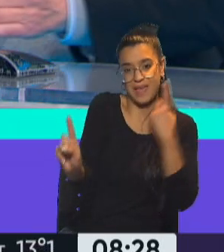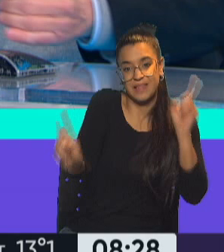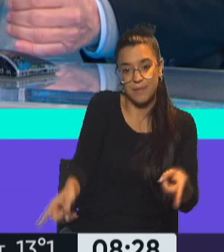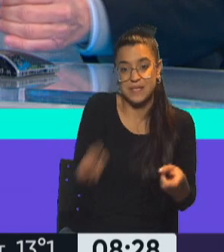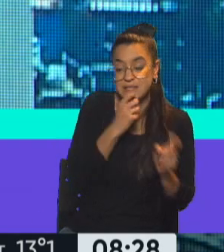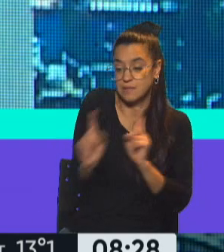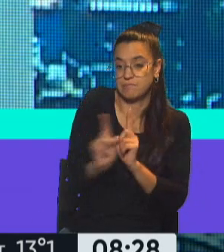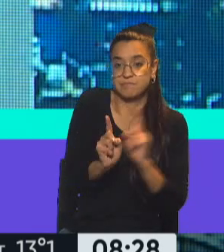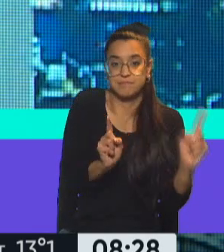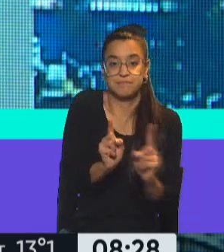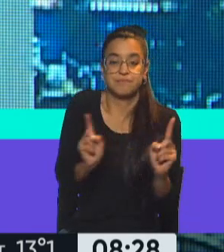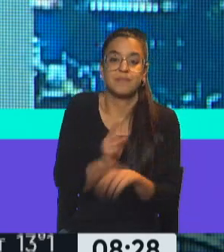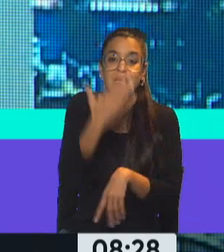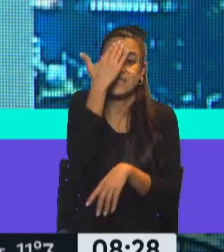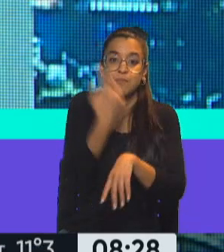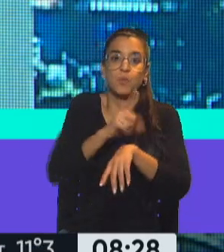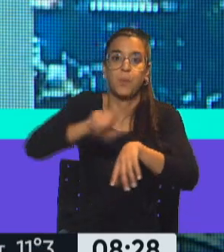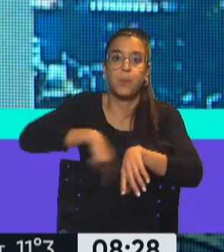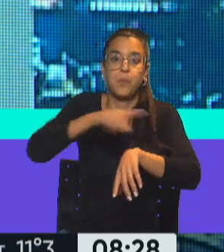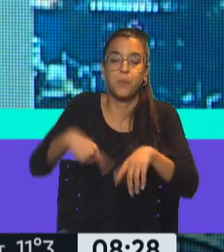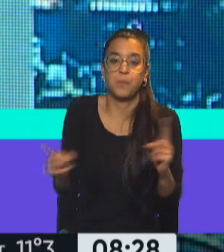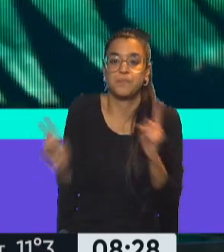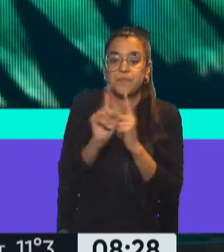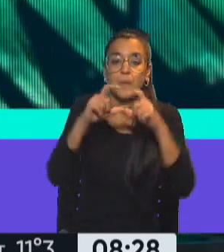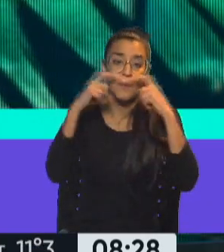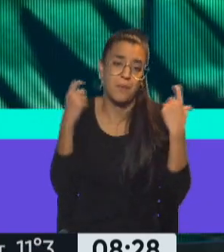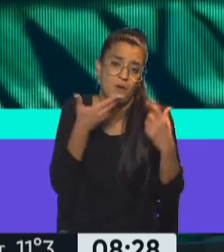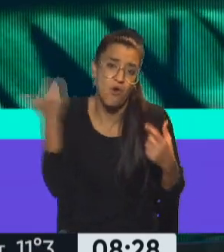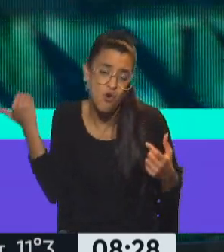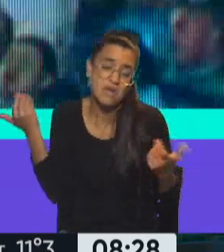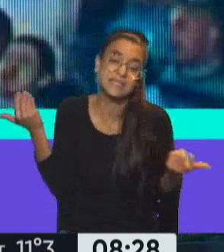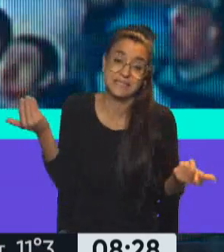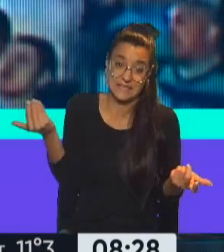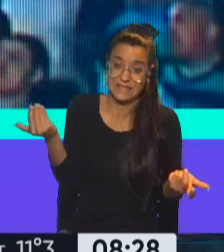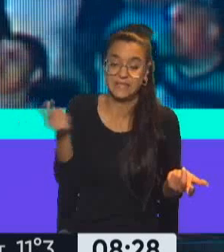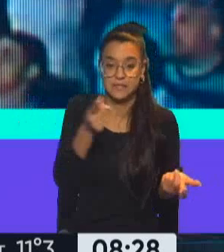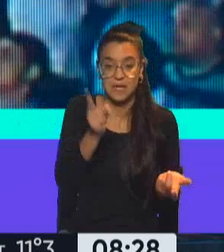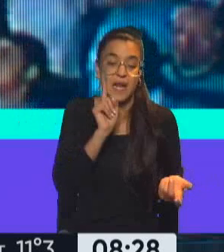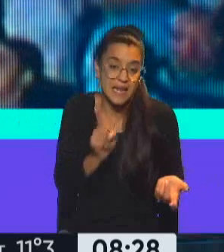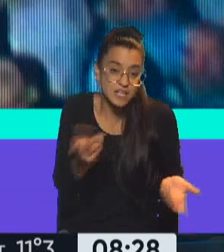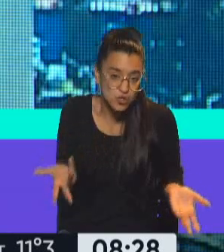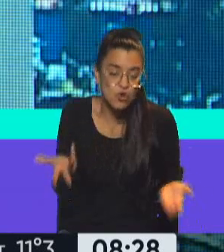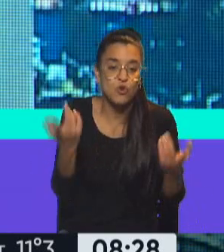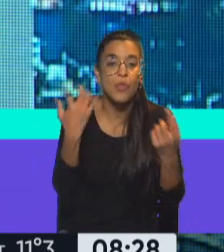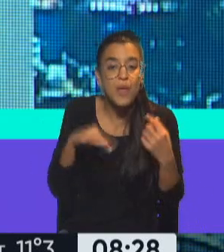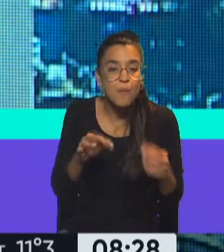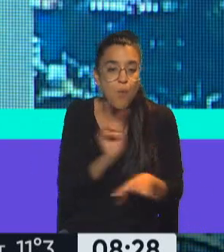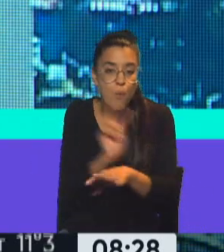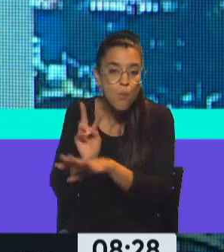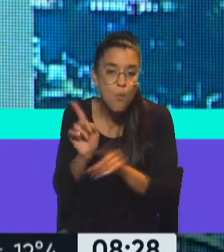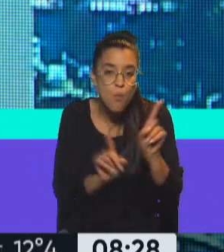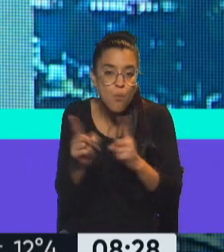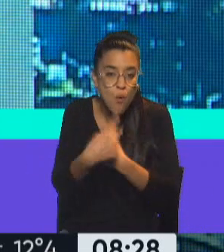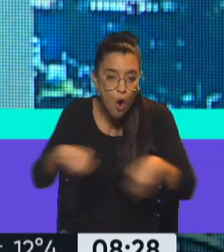está varios minutos, más de 15 minutos, no usa barbijo, la gente en la y cancha, sin usar barbijo también es un riesgo. Entonces tenemos que cuidar esas cosas